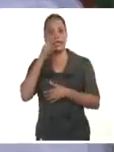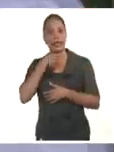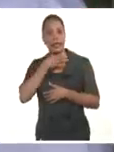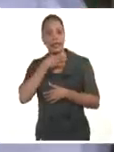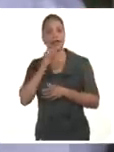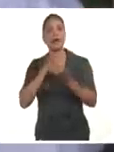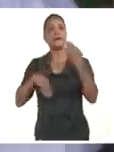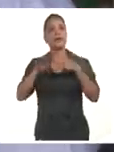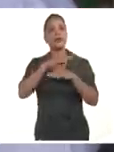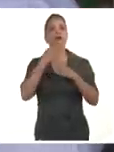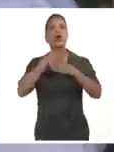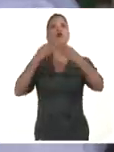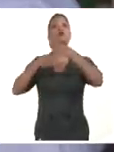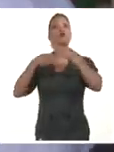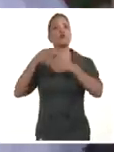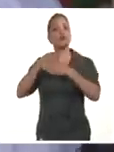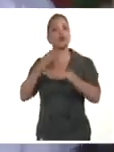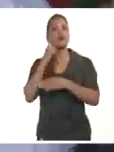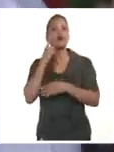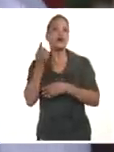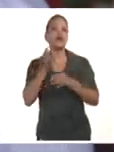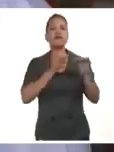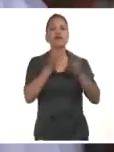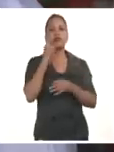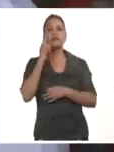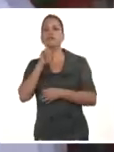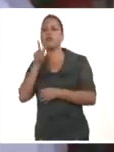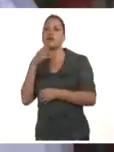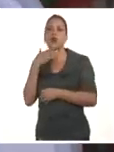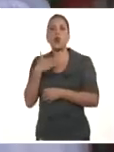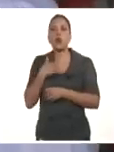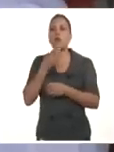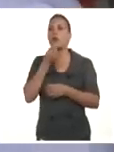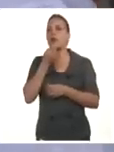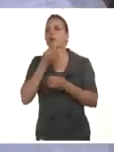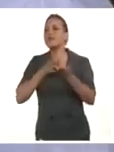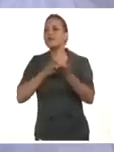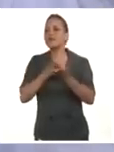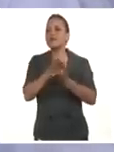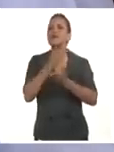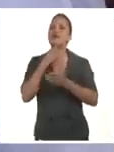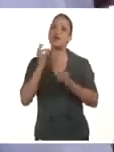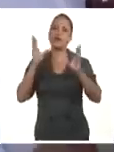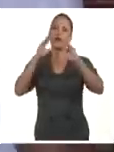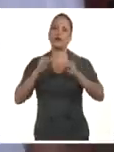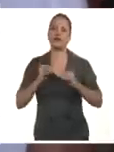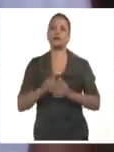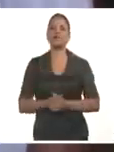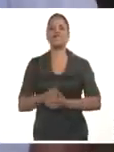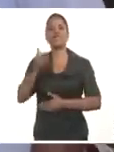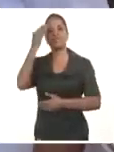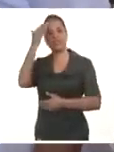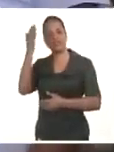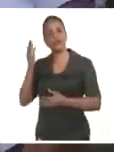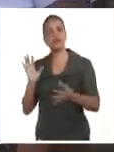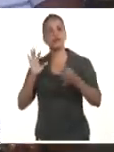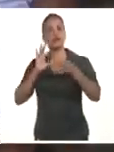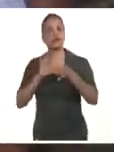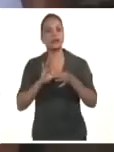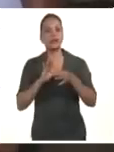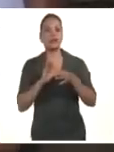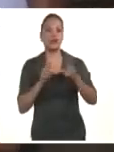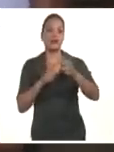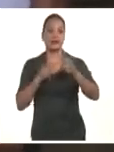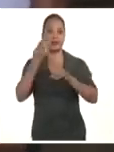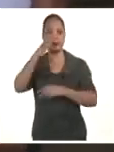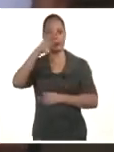forma permanente aquí en función de buscar soluciones para poder avanzar en esta tarea que es tan dolorosa. Le agradezco muchísimo este contacto con la emisión